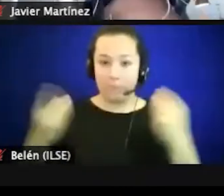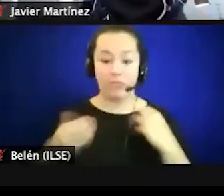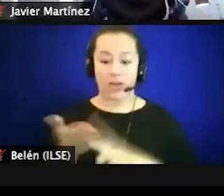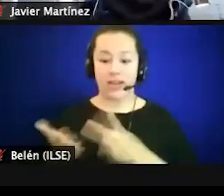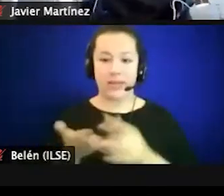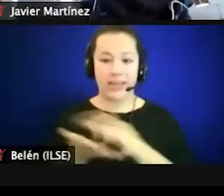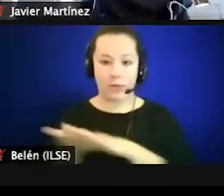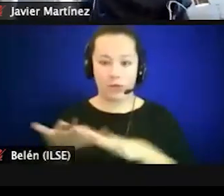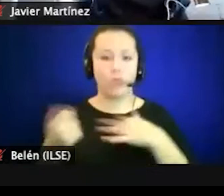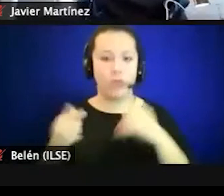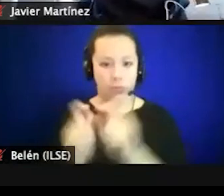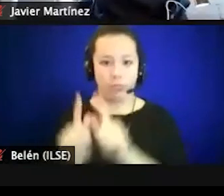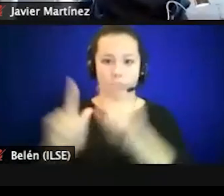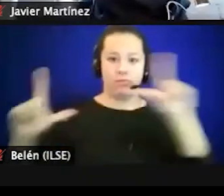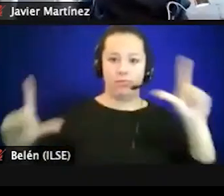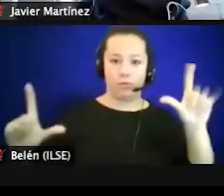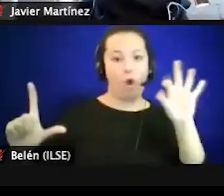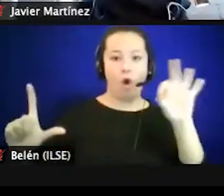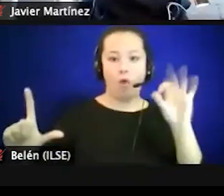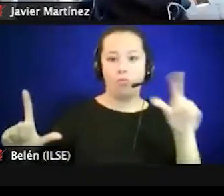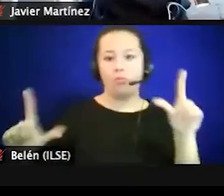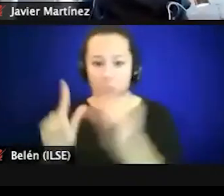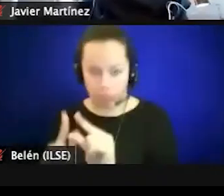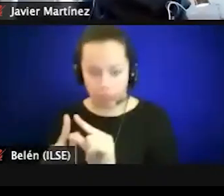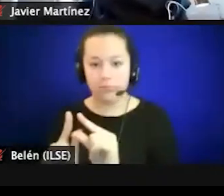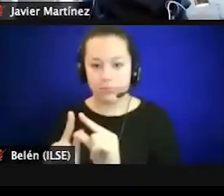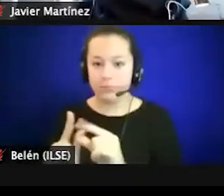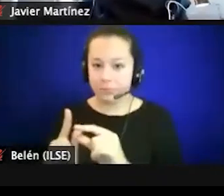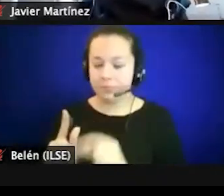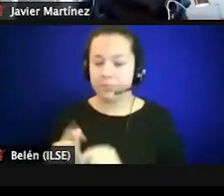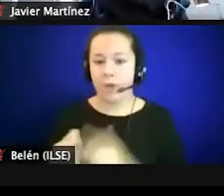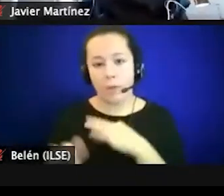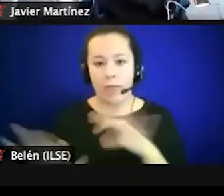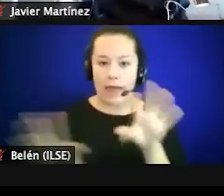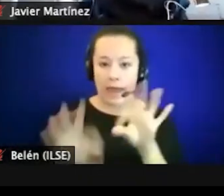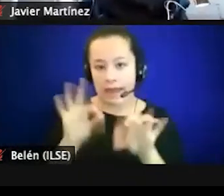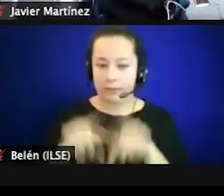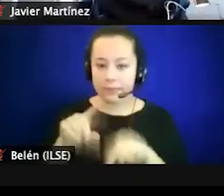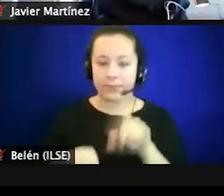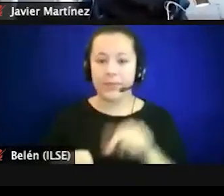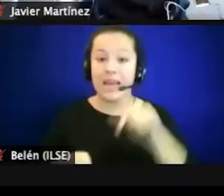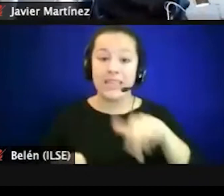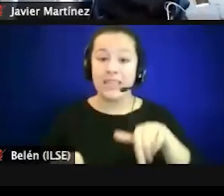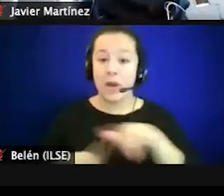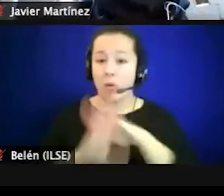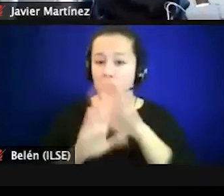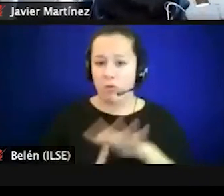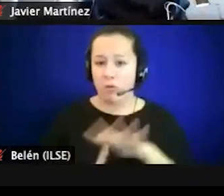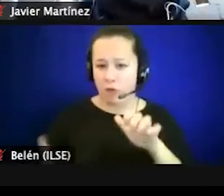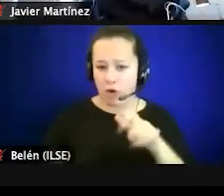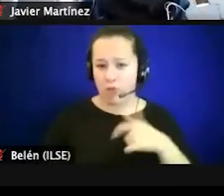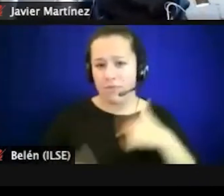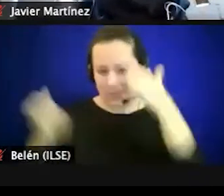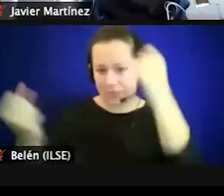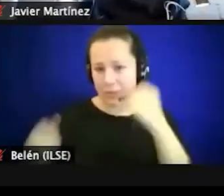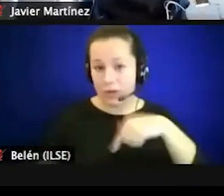signos, agrandándolo o minimizándolo. Este es el último foro de expertos de este año y vamos a hablar sobre